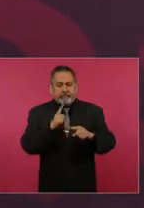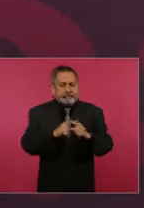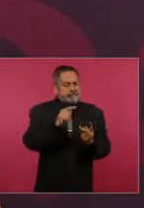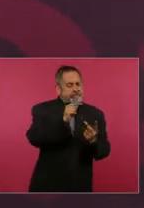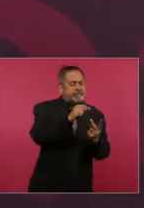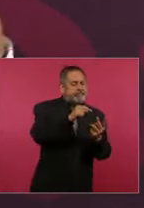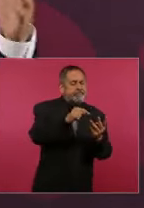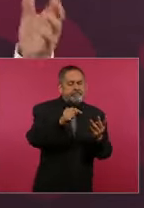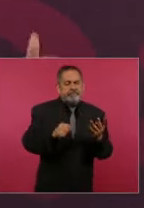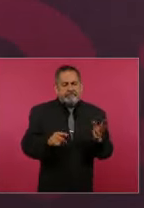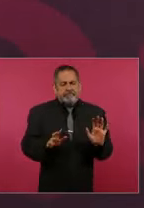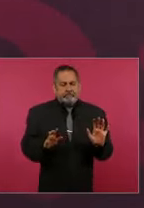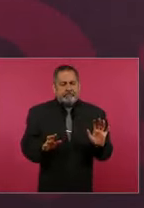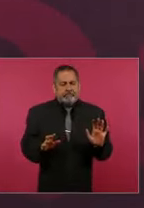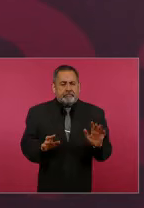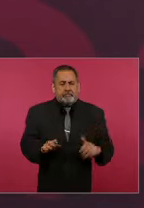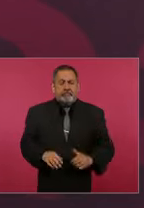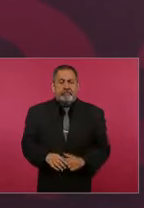de los